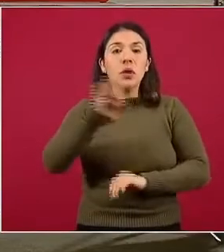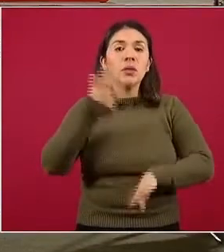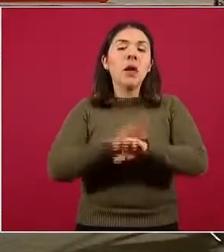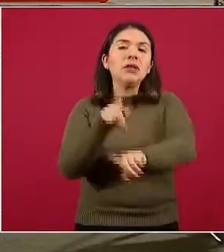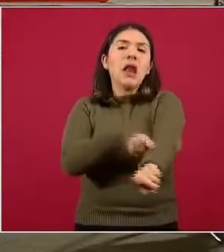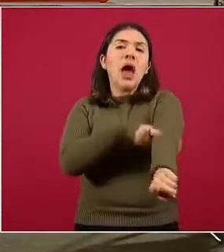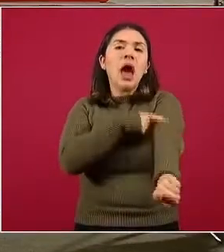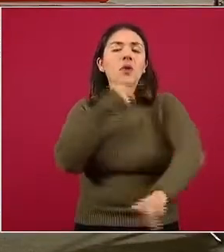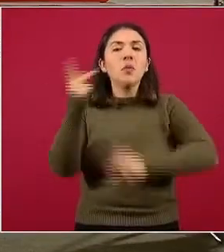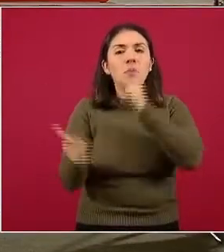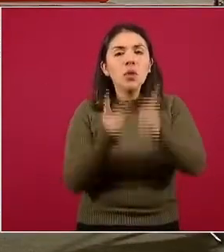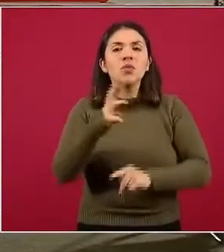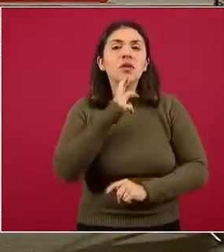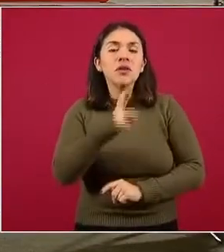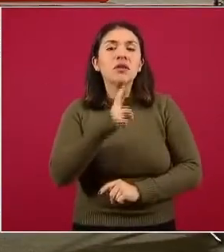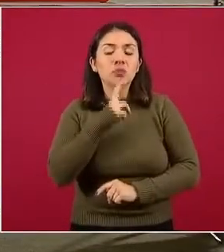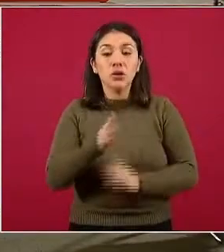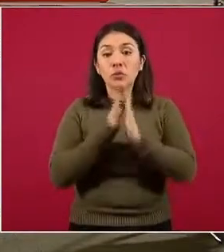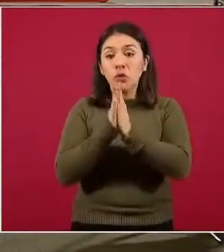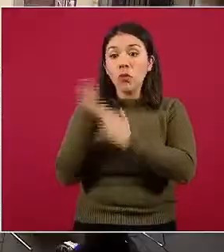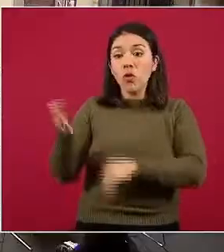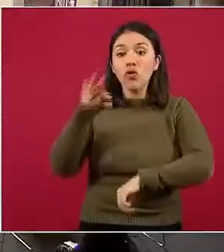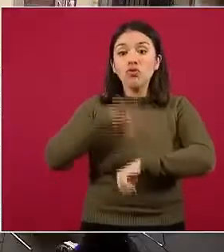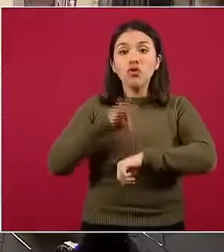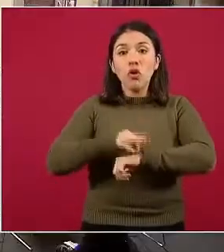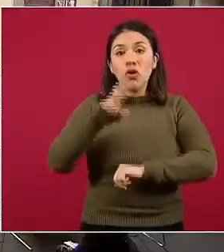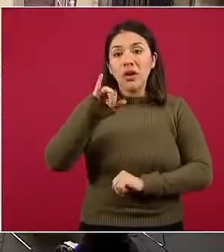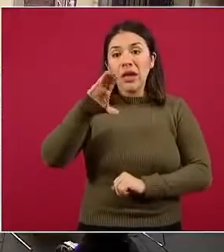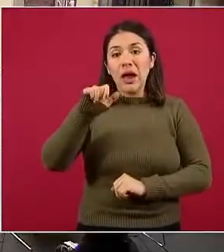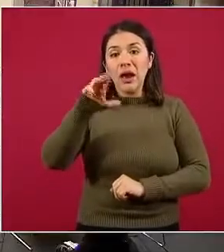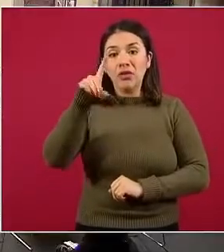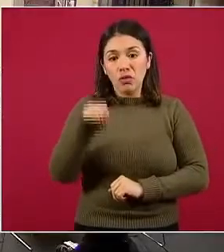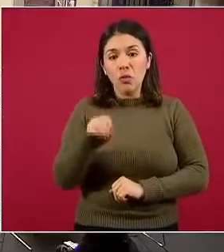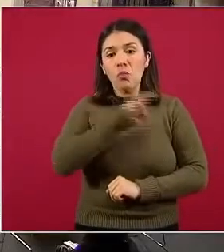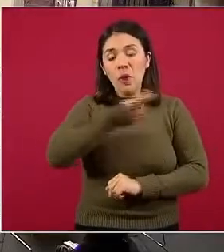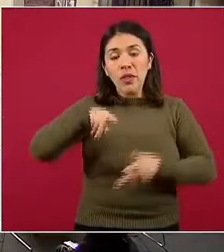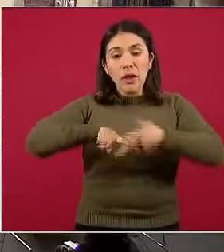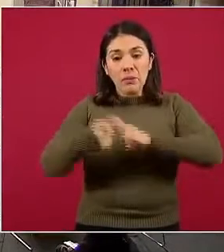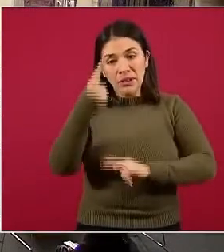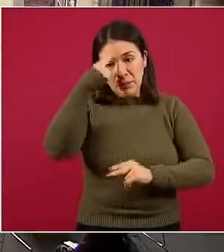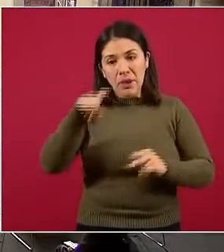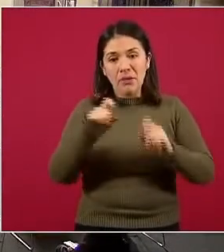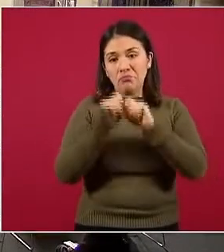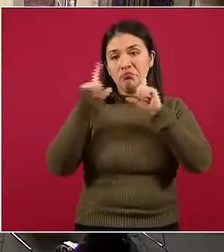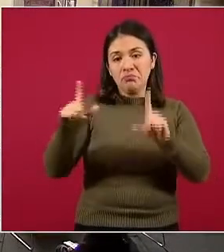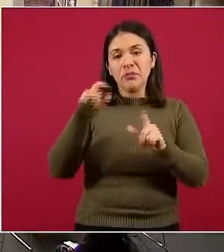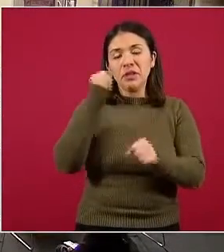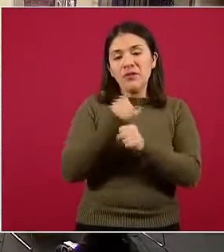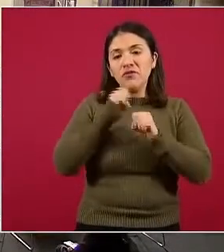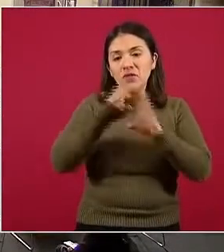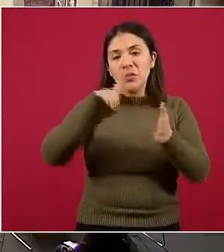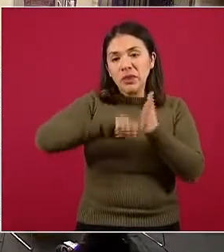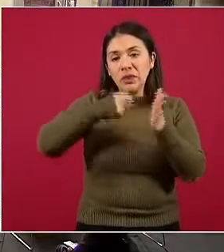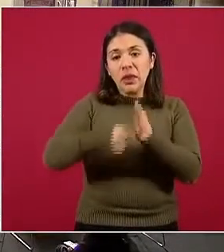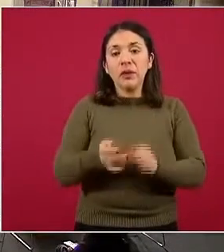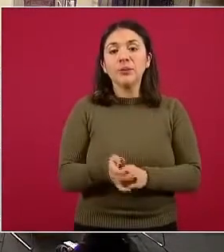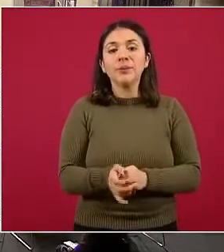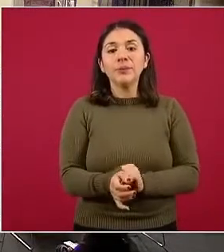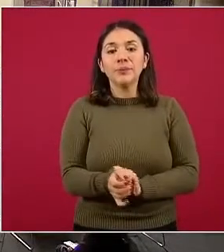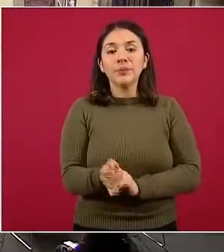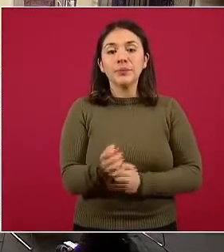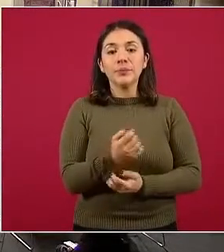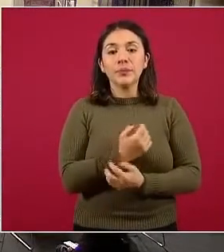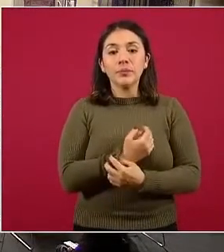a preguntas y respuestas. Y le pido al doctor Ricardo Cortés si es tan amable de presentar el informe técnico.